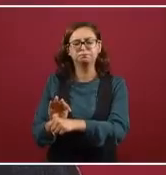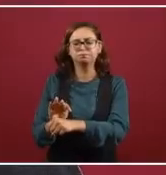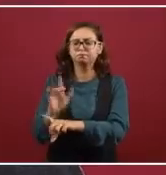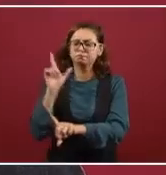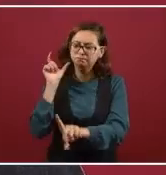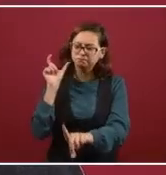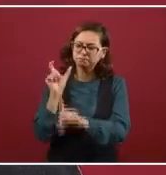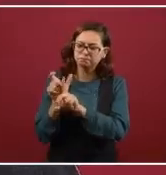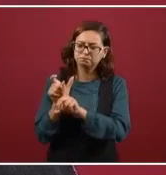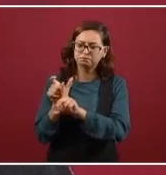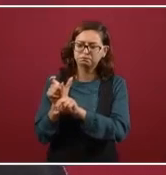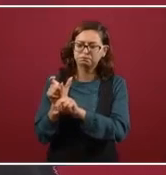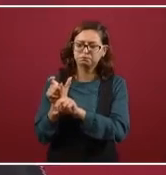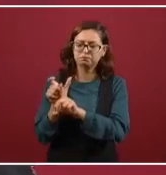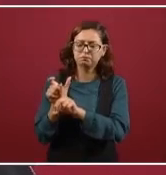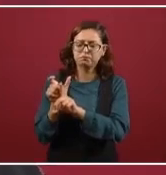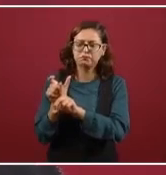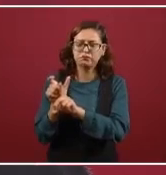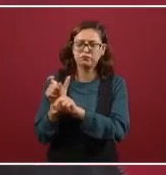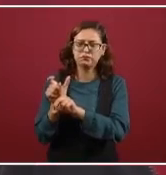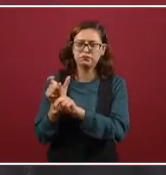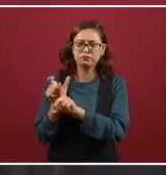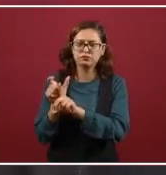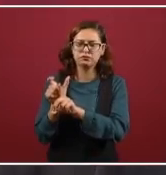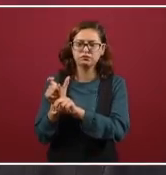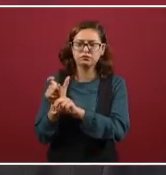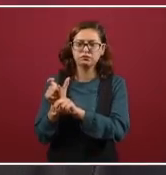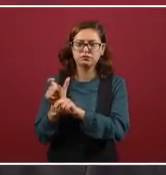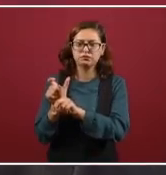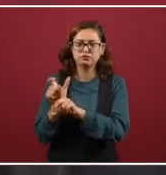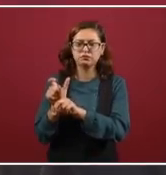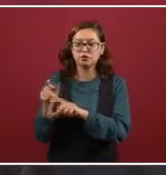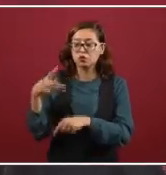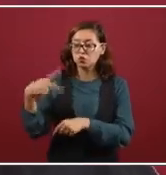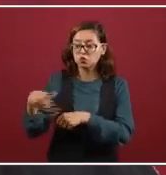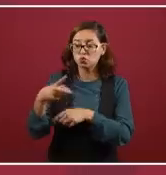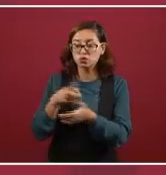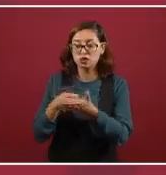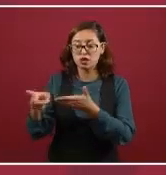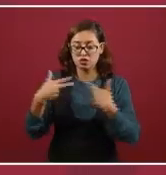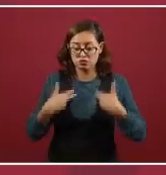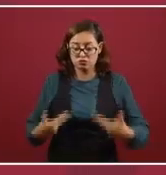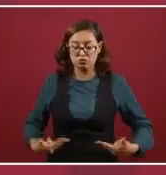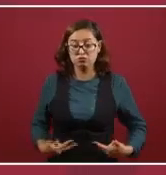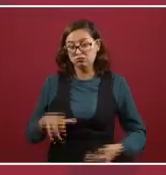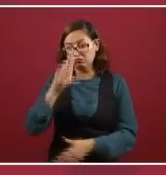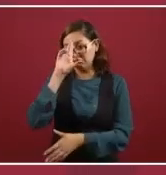cuidándolos, que no se violen sus derechos humanos,